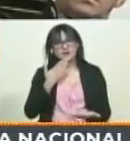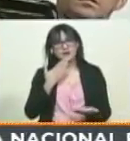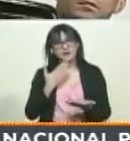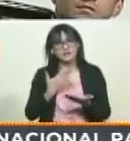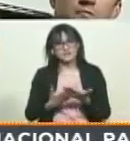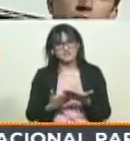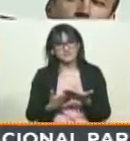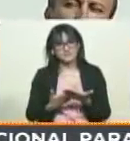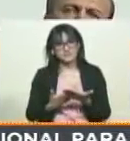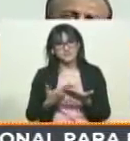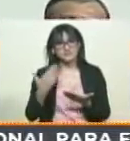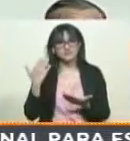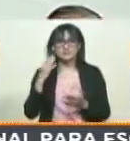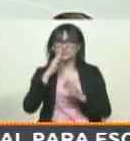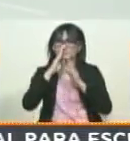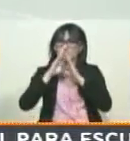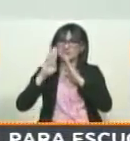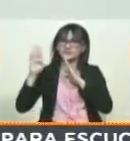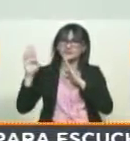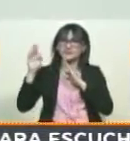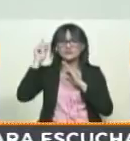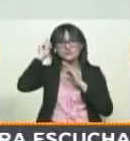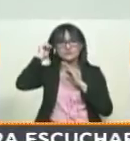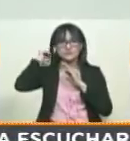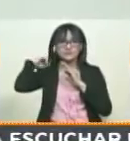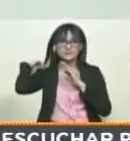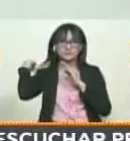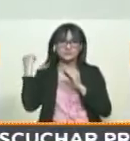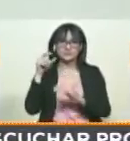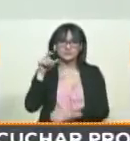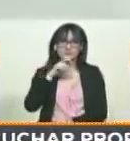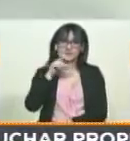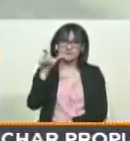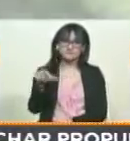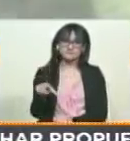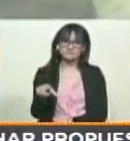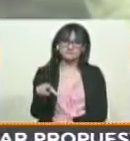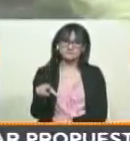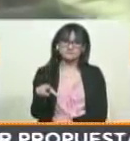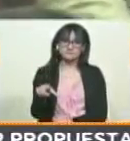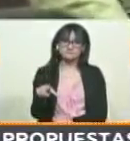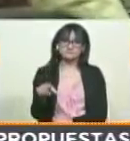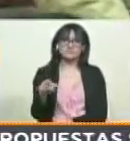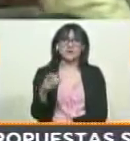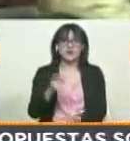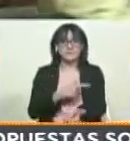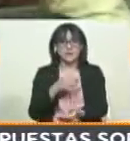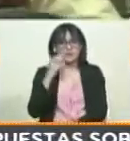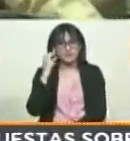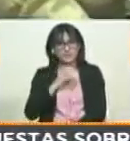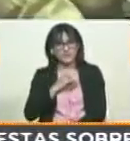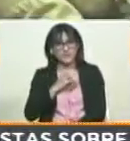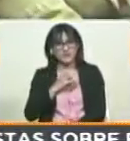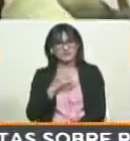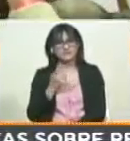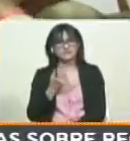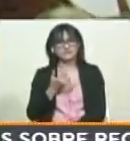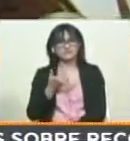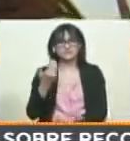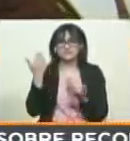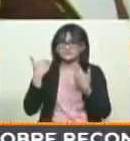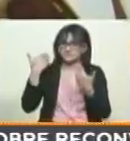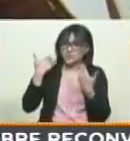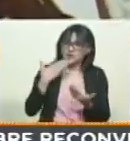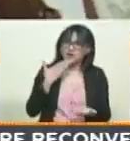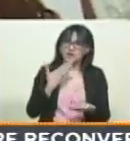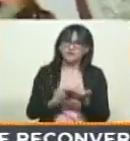el reconocimiento eterno del general en jefe Raúl Castro Ruz por su valía, por sus